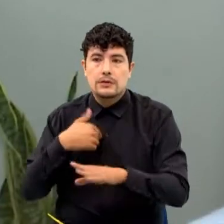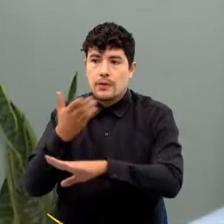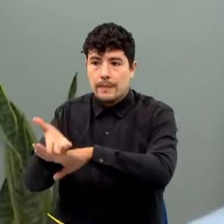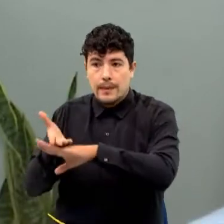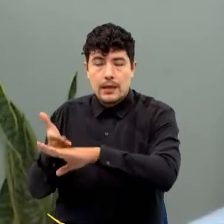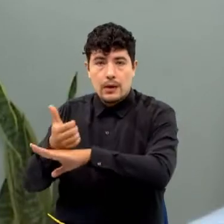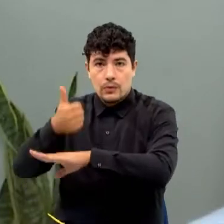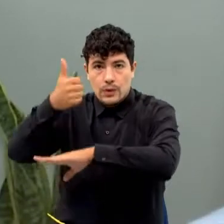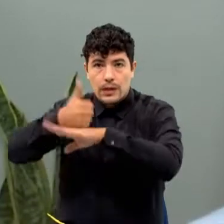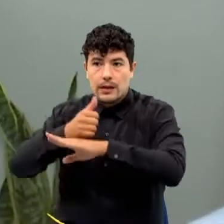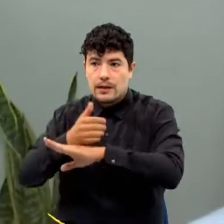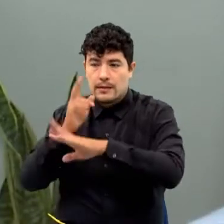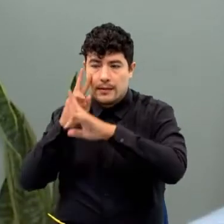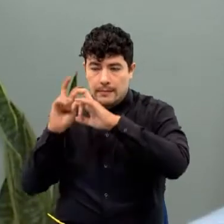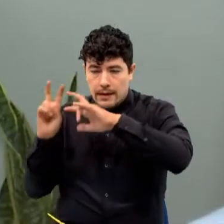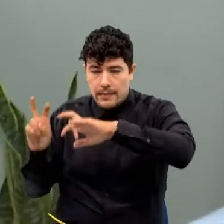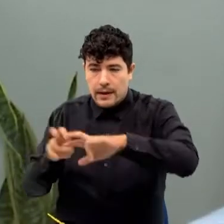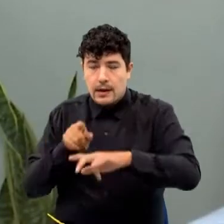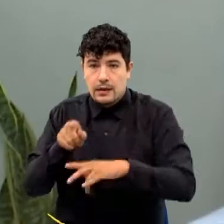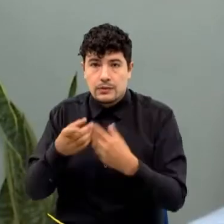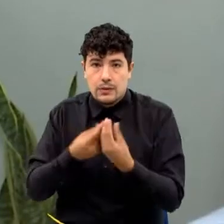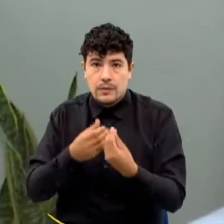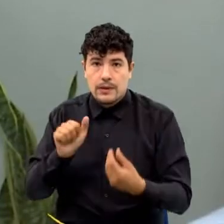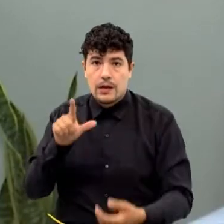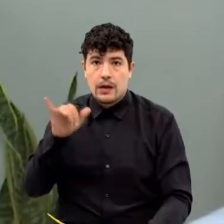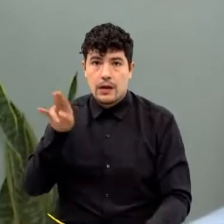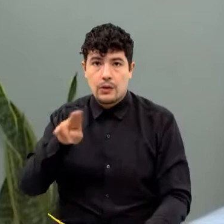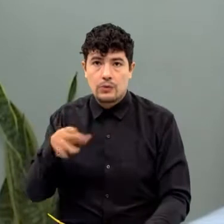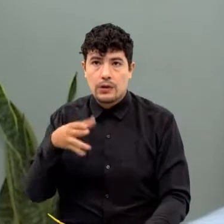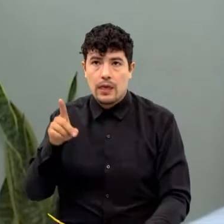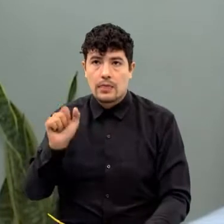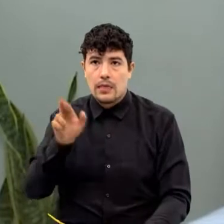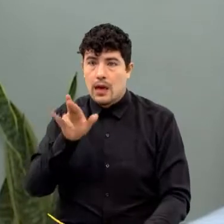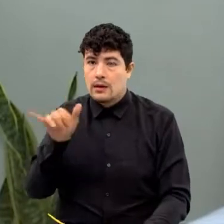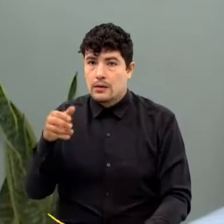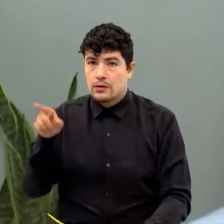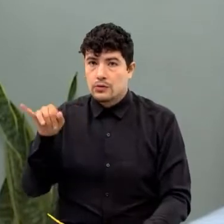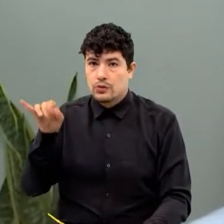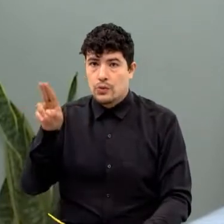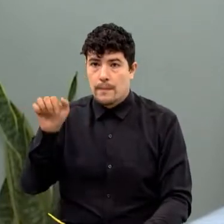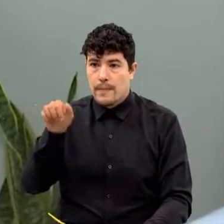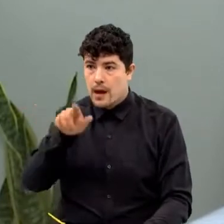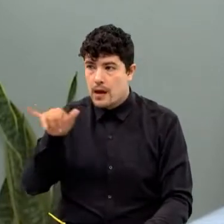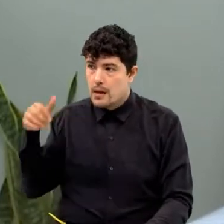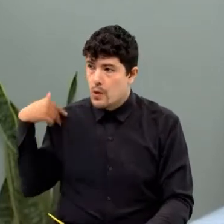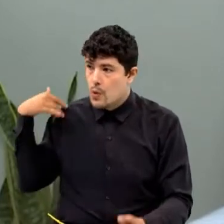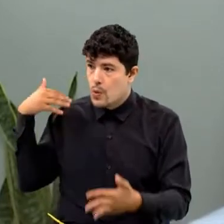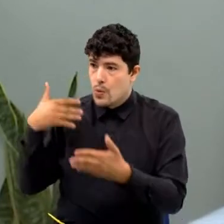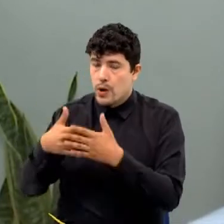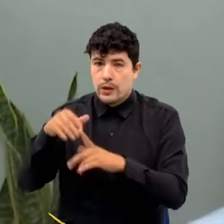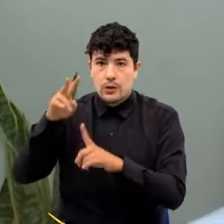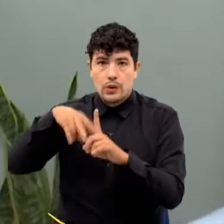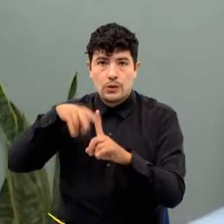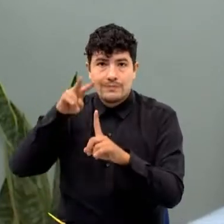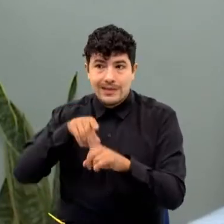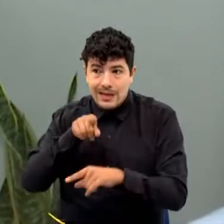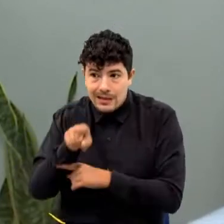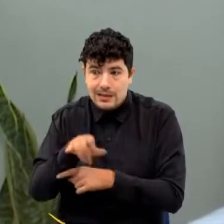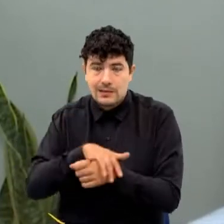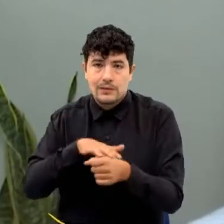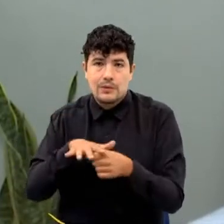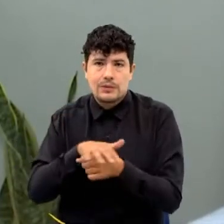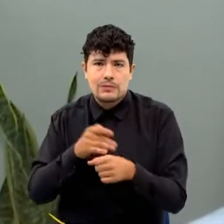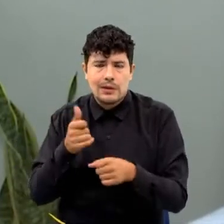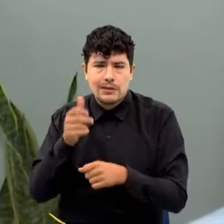autoridades que están investigando el caso de mi compañera Luz Dari Surmay, que ya van casi 2 meses desde ocurrido los